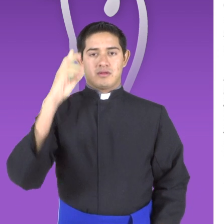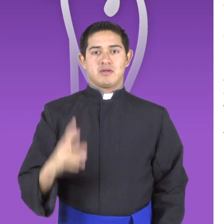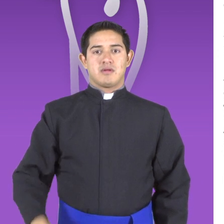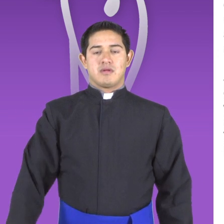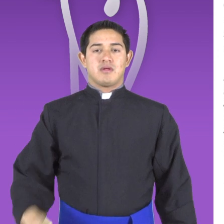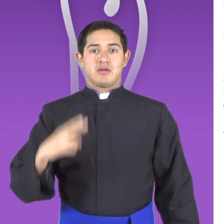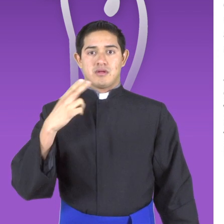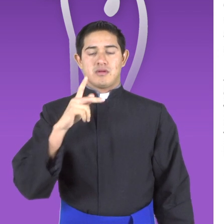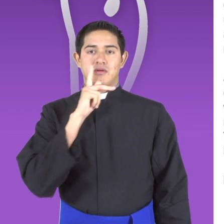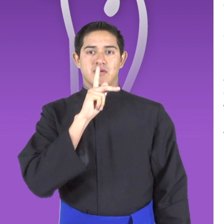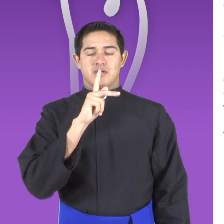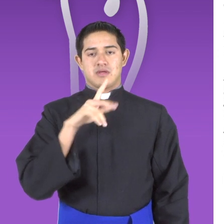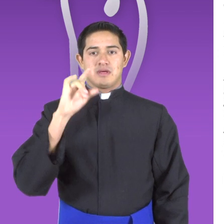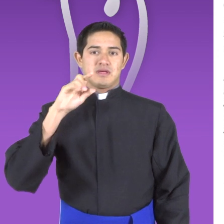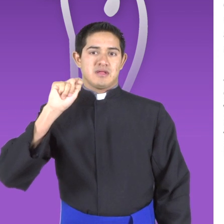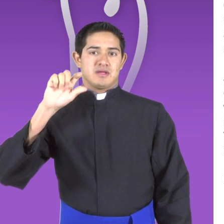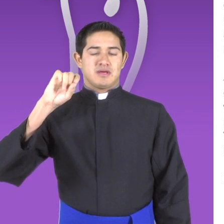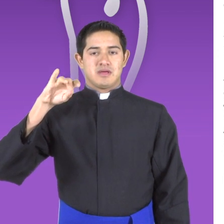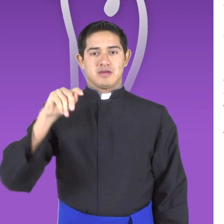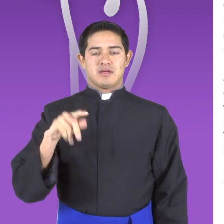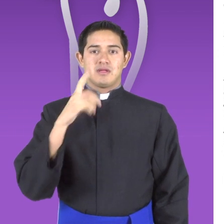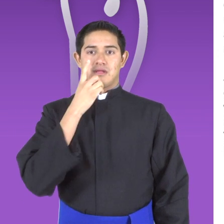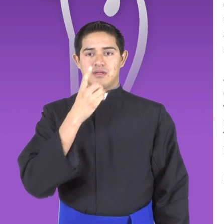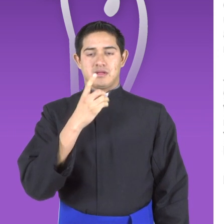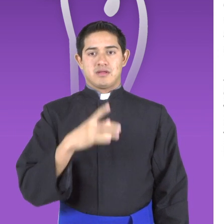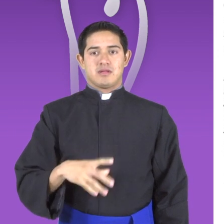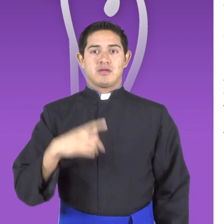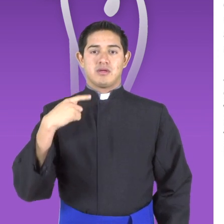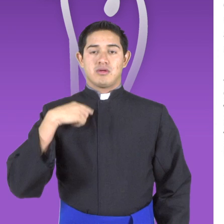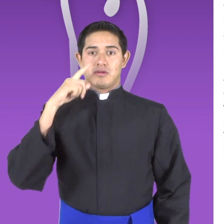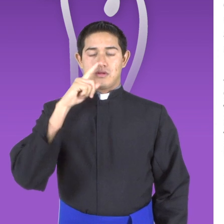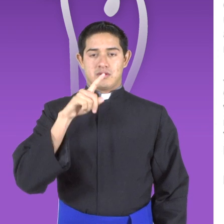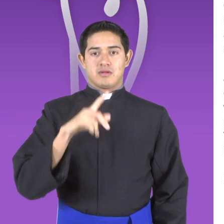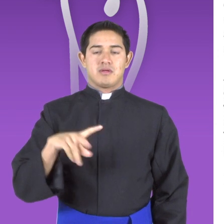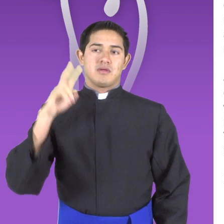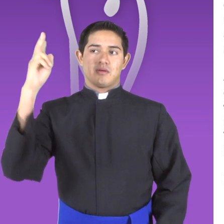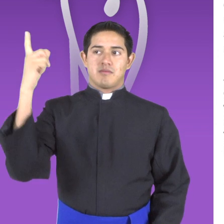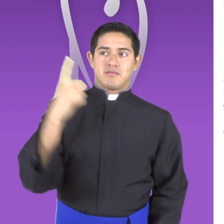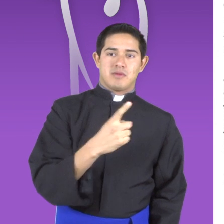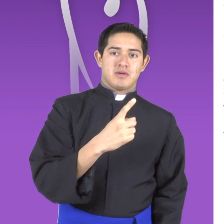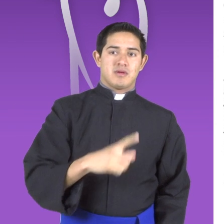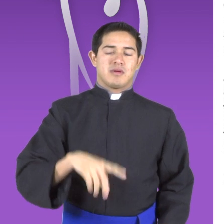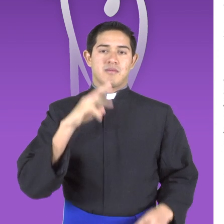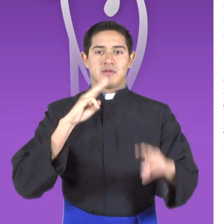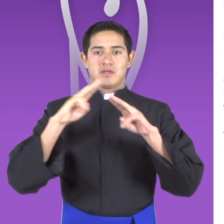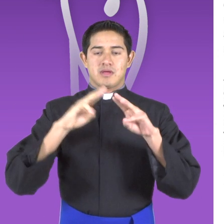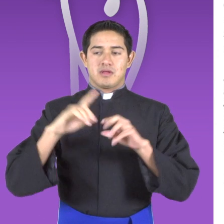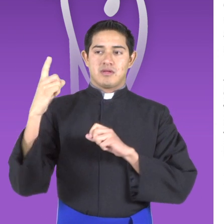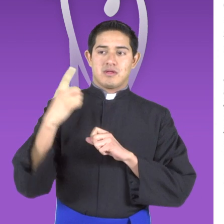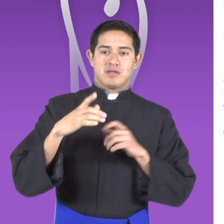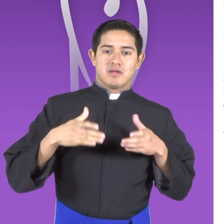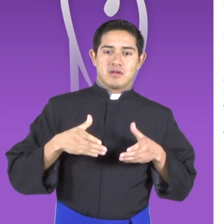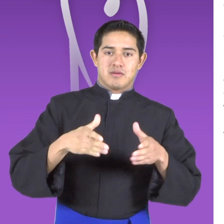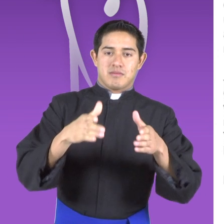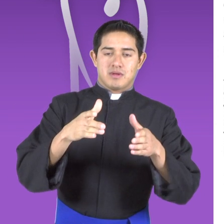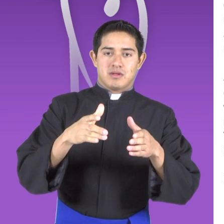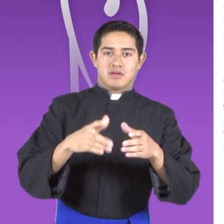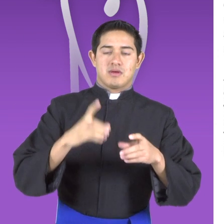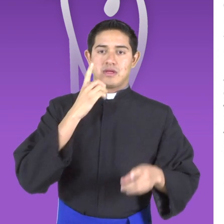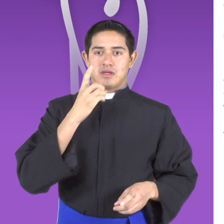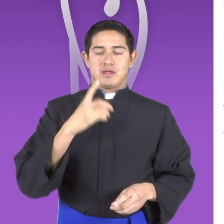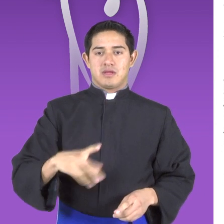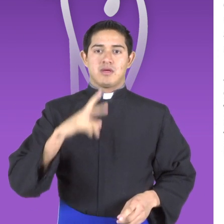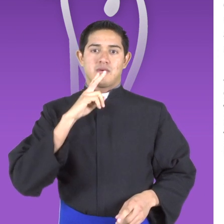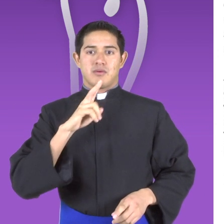profeta Isaías está escrito: He aquí que yo envío a mi mensajero delante de ti, a preparar tu camino, voz del que clama